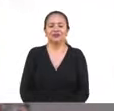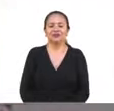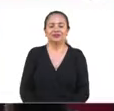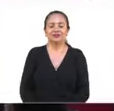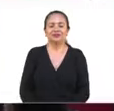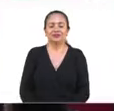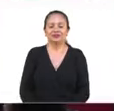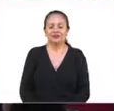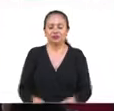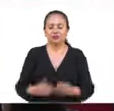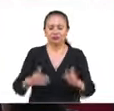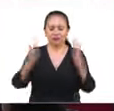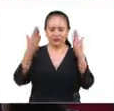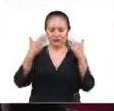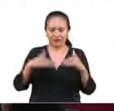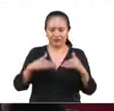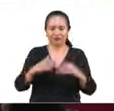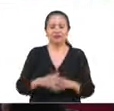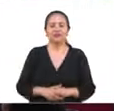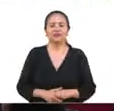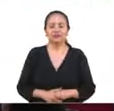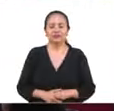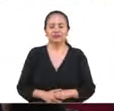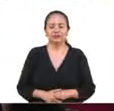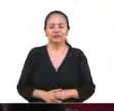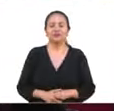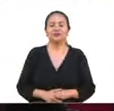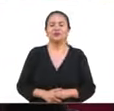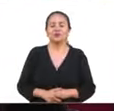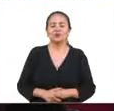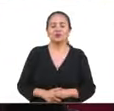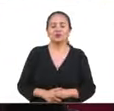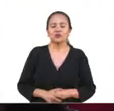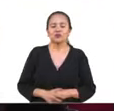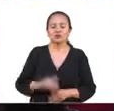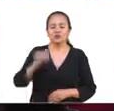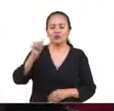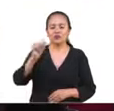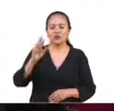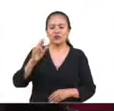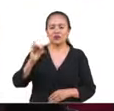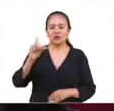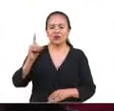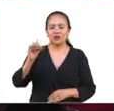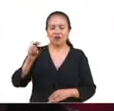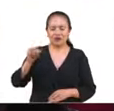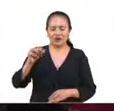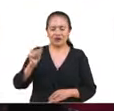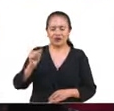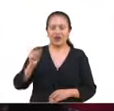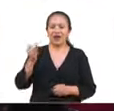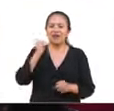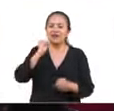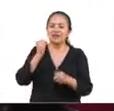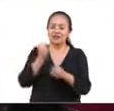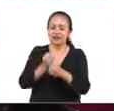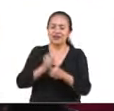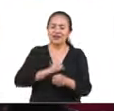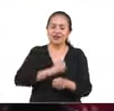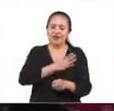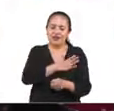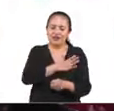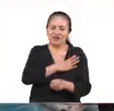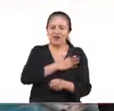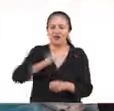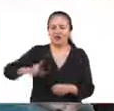Para continuar con este evento, escucharemos a continuación un mensaje por parte de Ariadna Montiel Reyes, secretaria de Bienestar del Gobierno